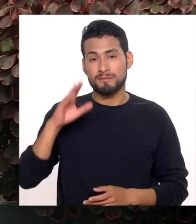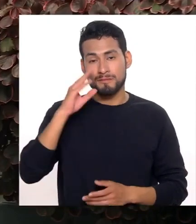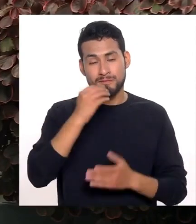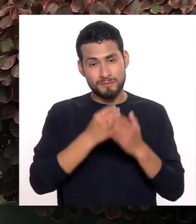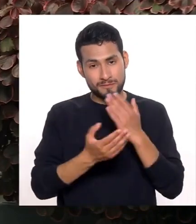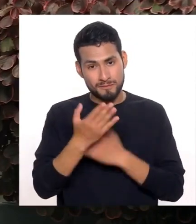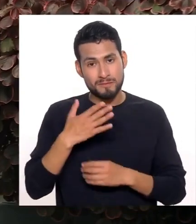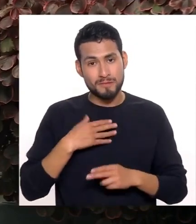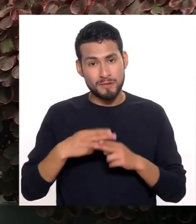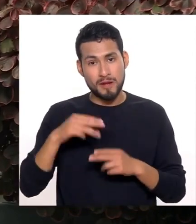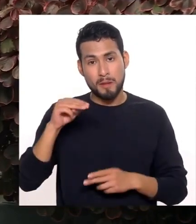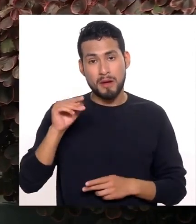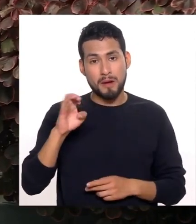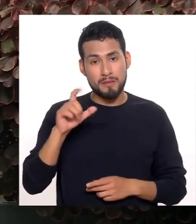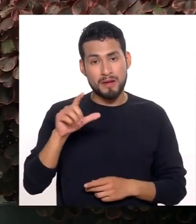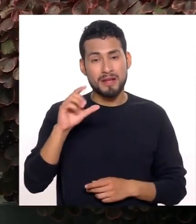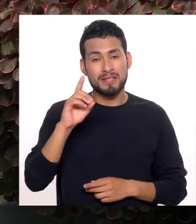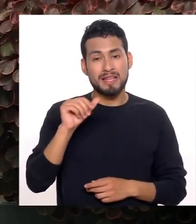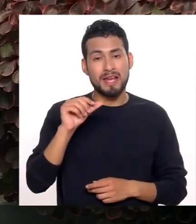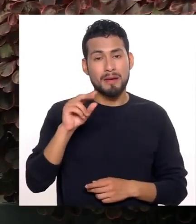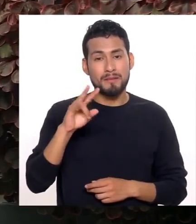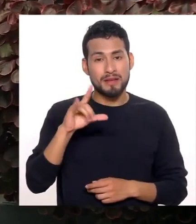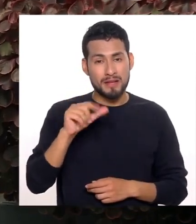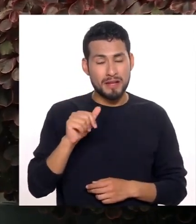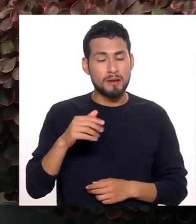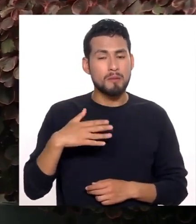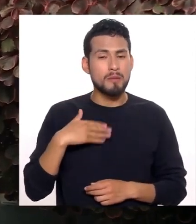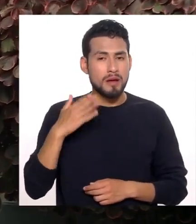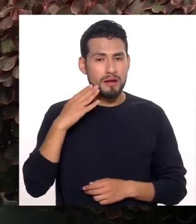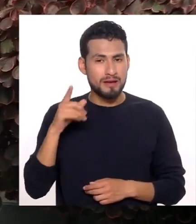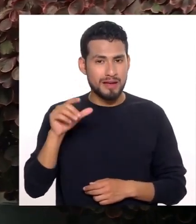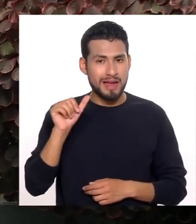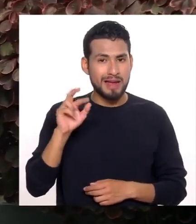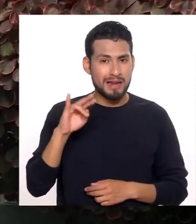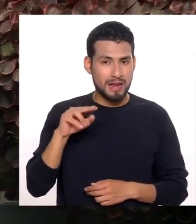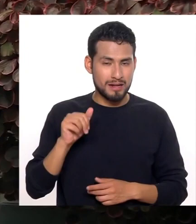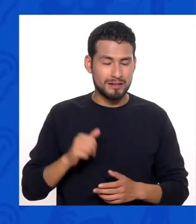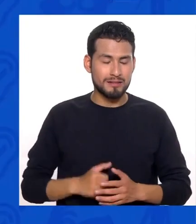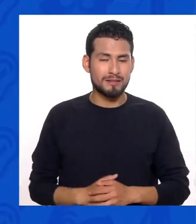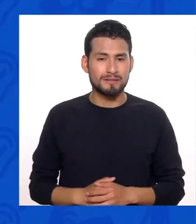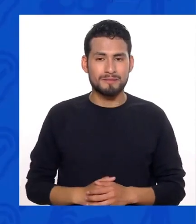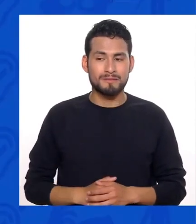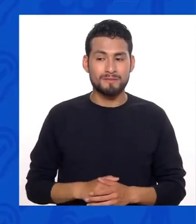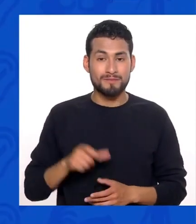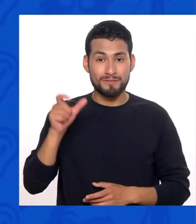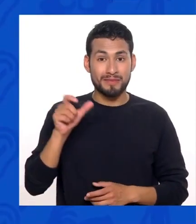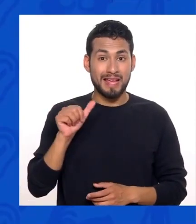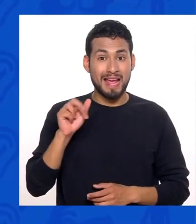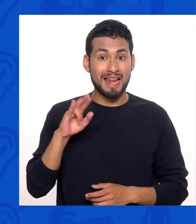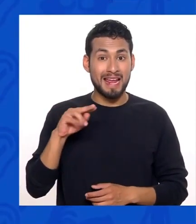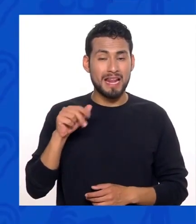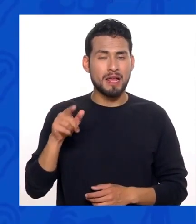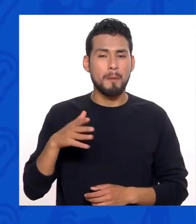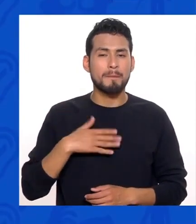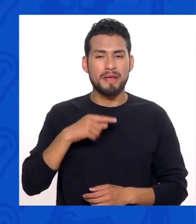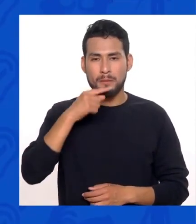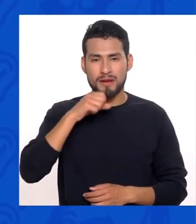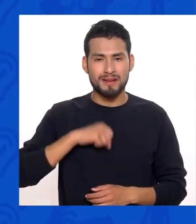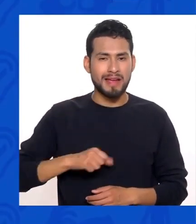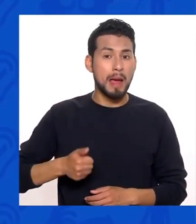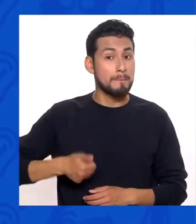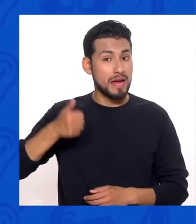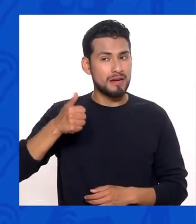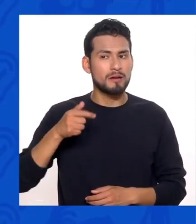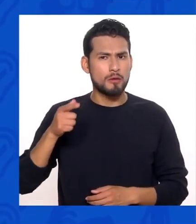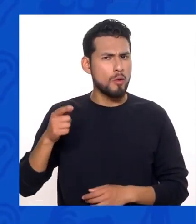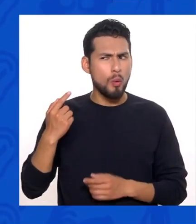Buen día, soy Mabel Dávila Gallegos, mamá de Ariana Alegre. Ariana es mi hija mayor,